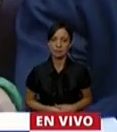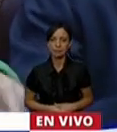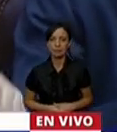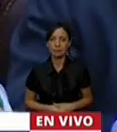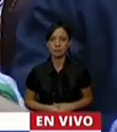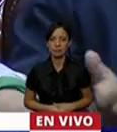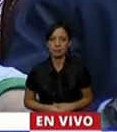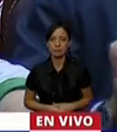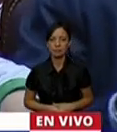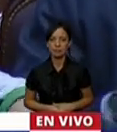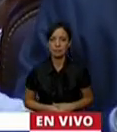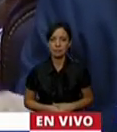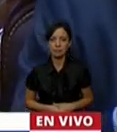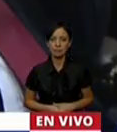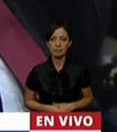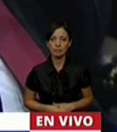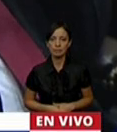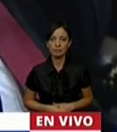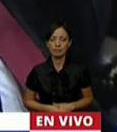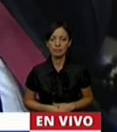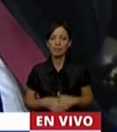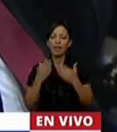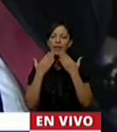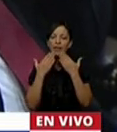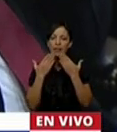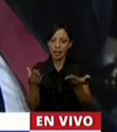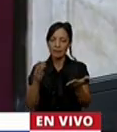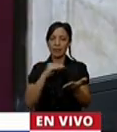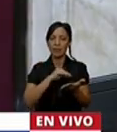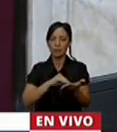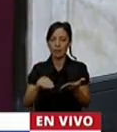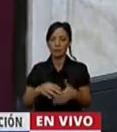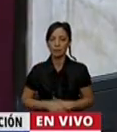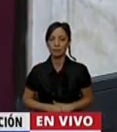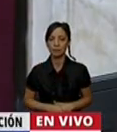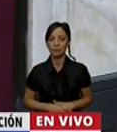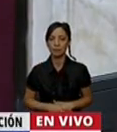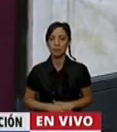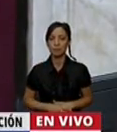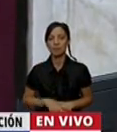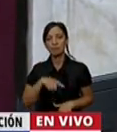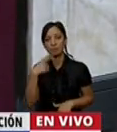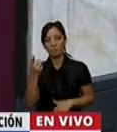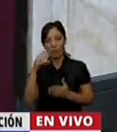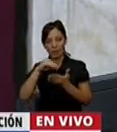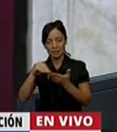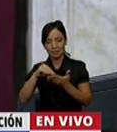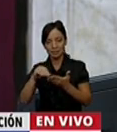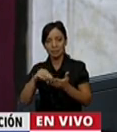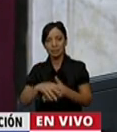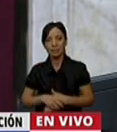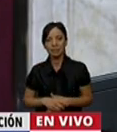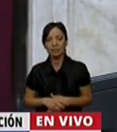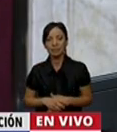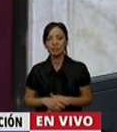tienen que acompañar al desarrollo de las sociedades creo que la sociedad que tiene está mucho más madura y mucho más queriendo